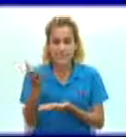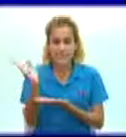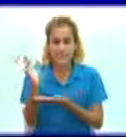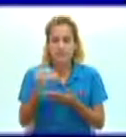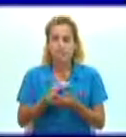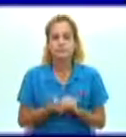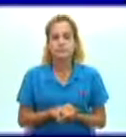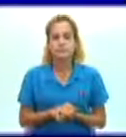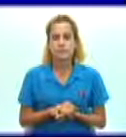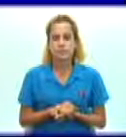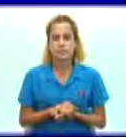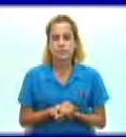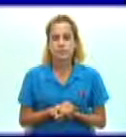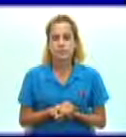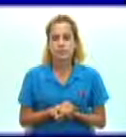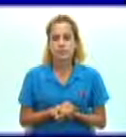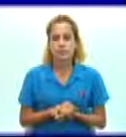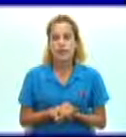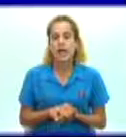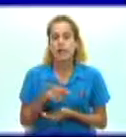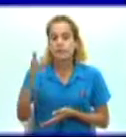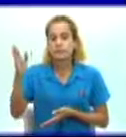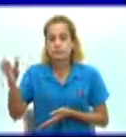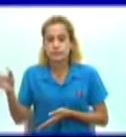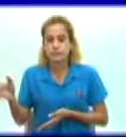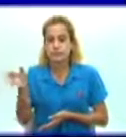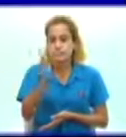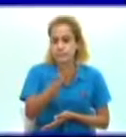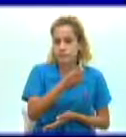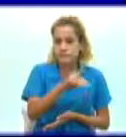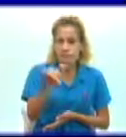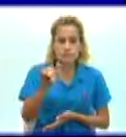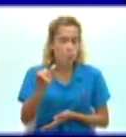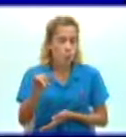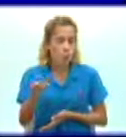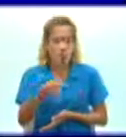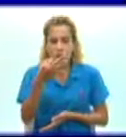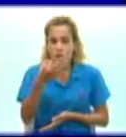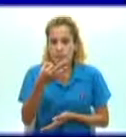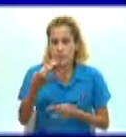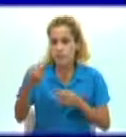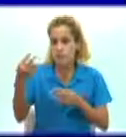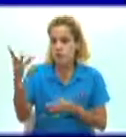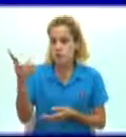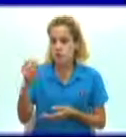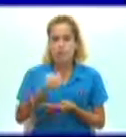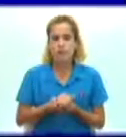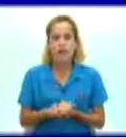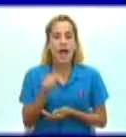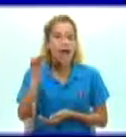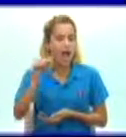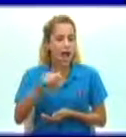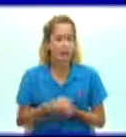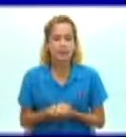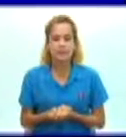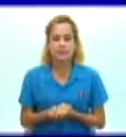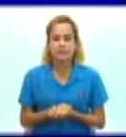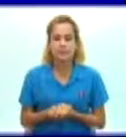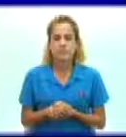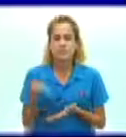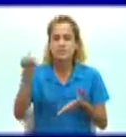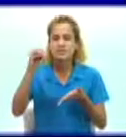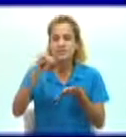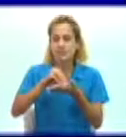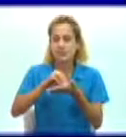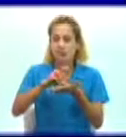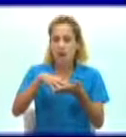izquierda a derecha, de la misma manera en que los escribimos cuando nos dictan números. En este caso, cómo queda colocado el número